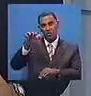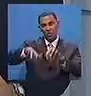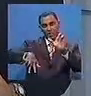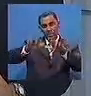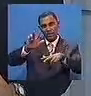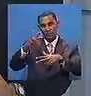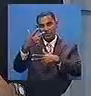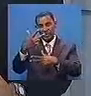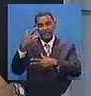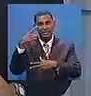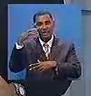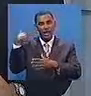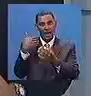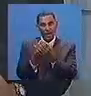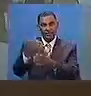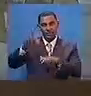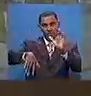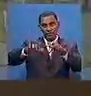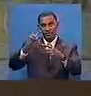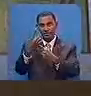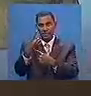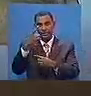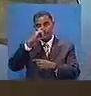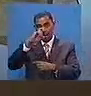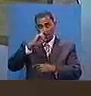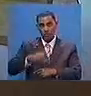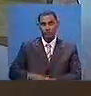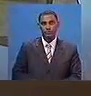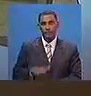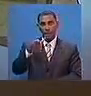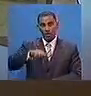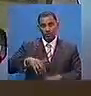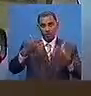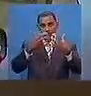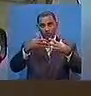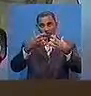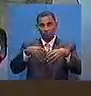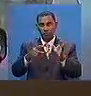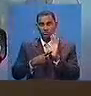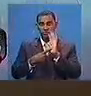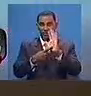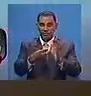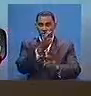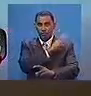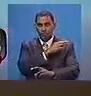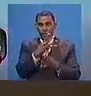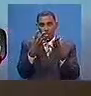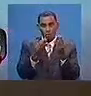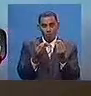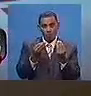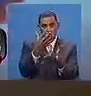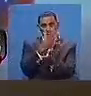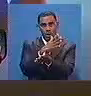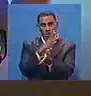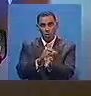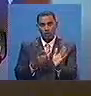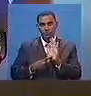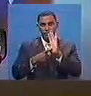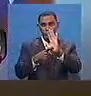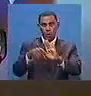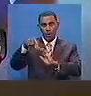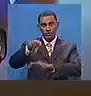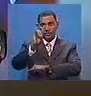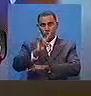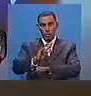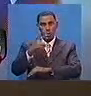entre 13 y 16 años de edad. Nine Stars, empresa que se encarga de representar como agentes a peloteros, presentó este lunes a los medios